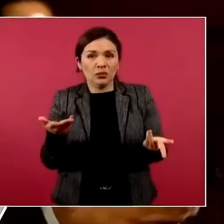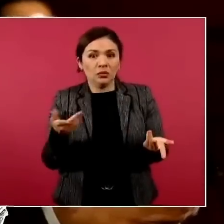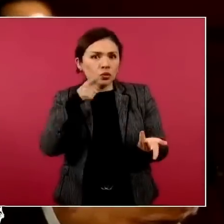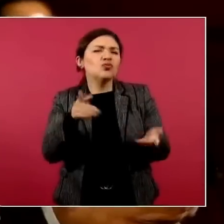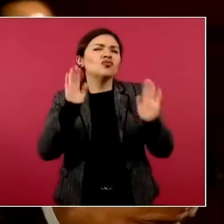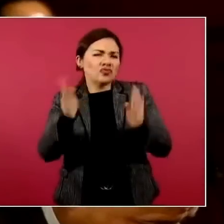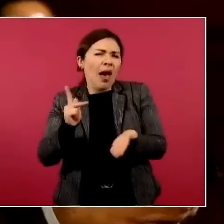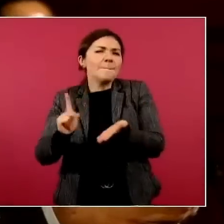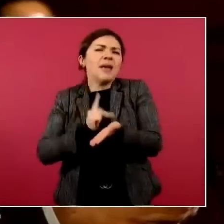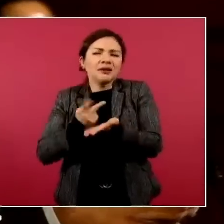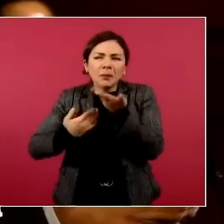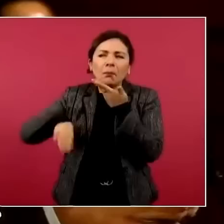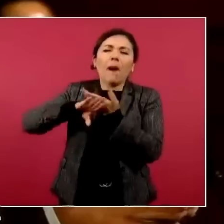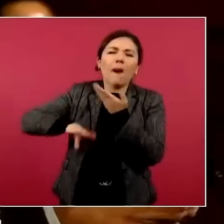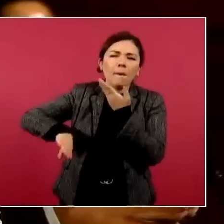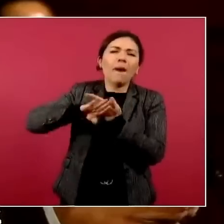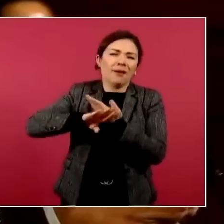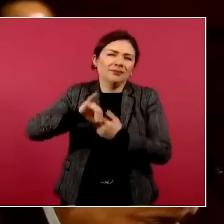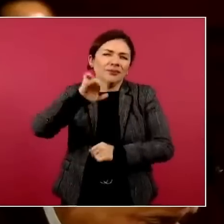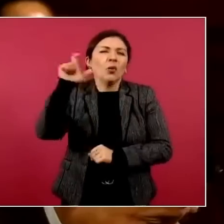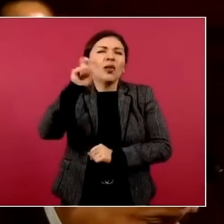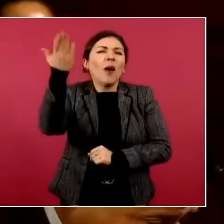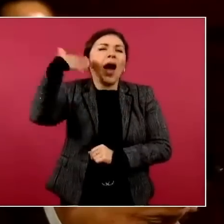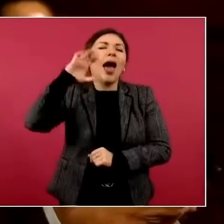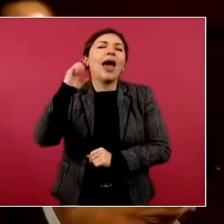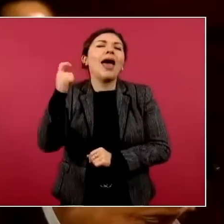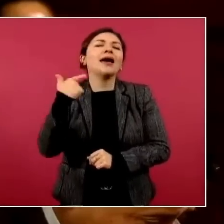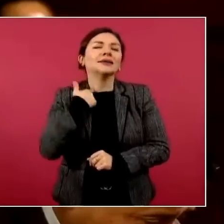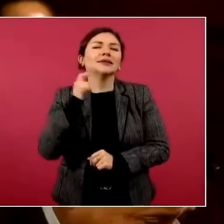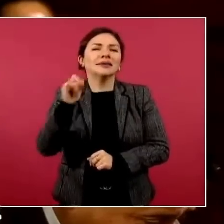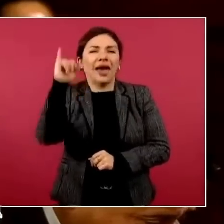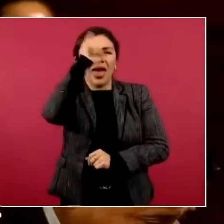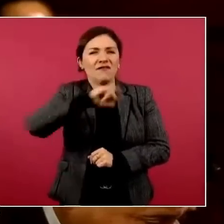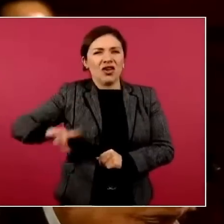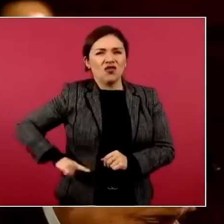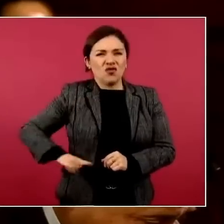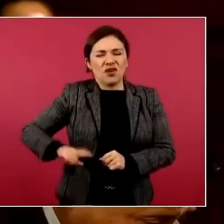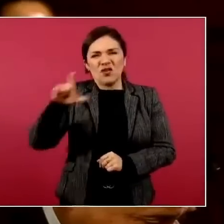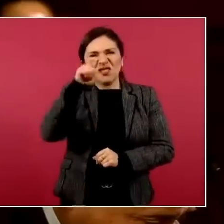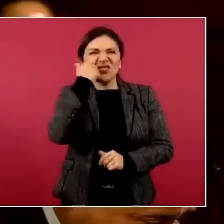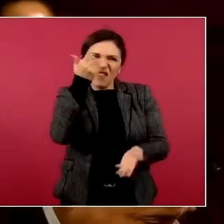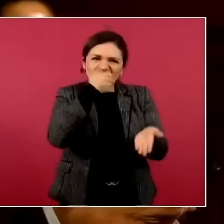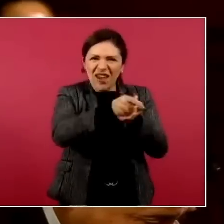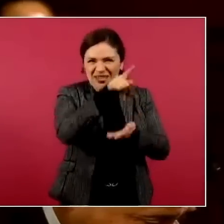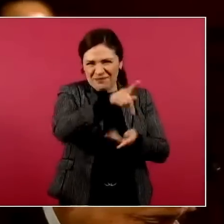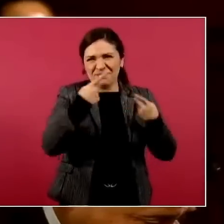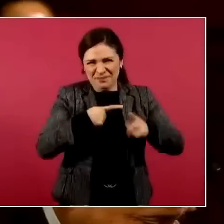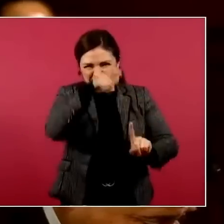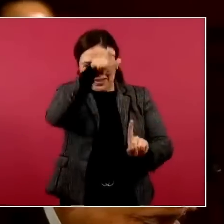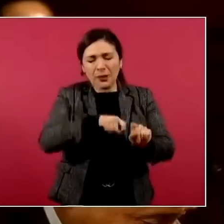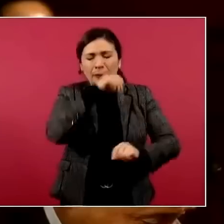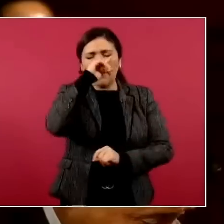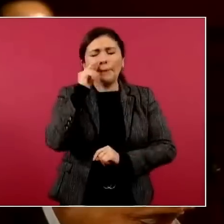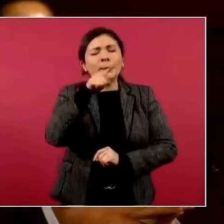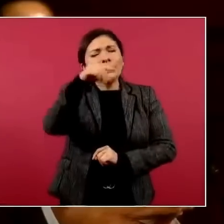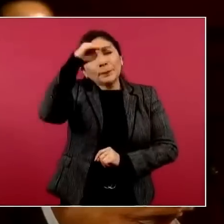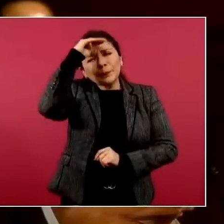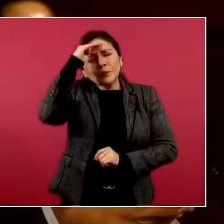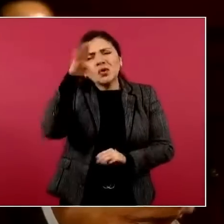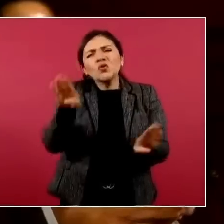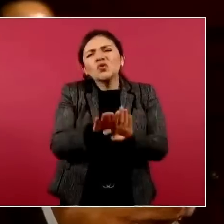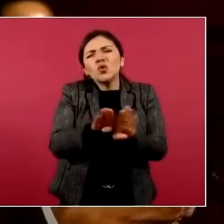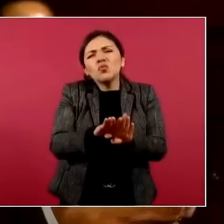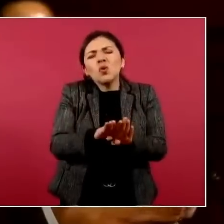de estos golpes blandos cuando fue jefe de gobierno con el tema del desafuero. ¿Qué estrategia es la mejor,